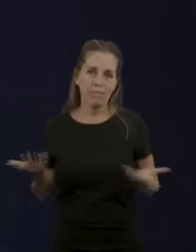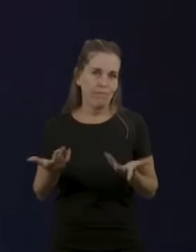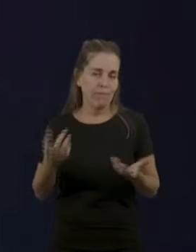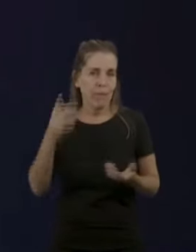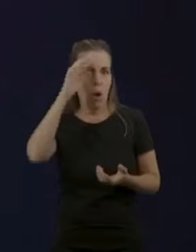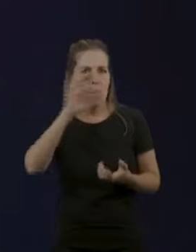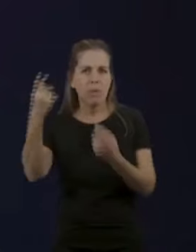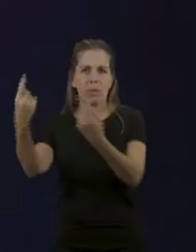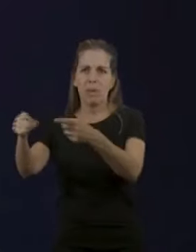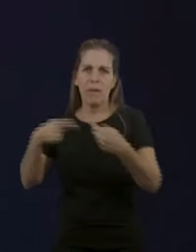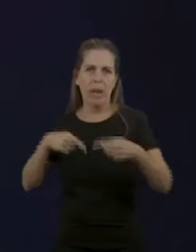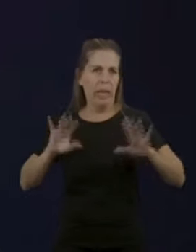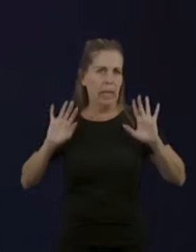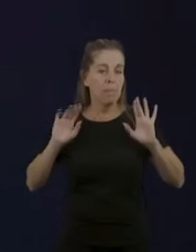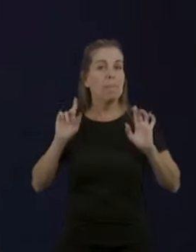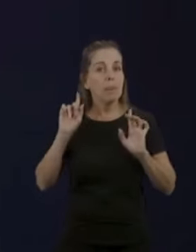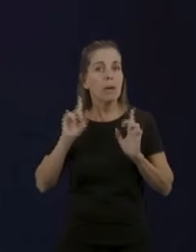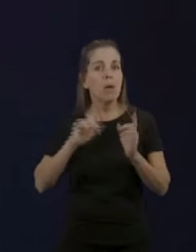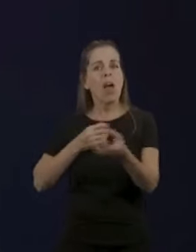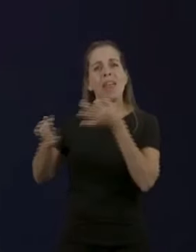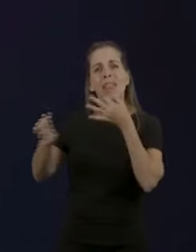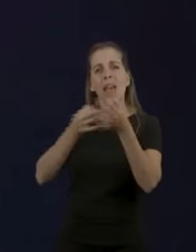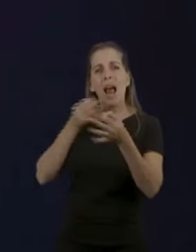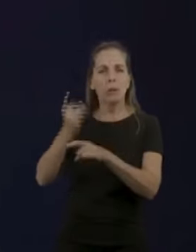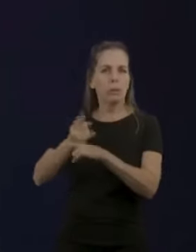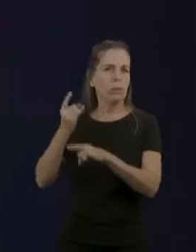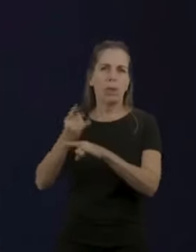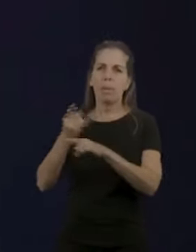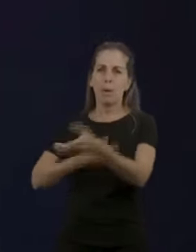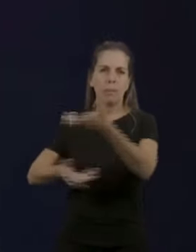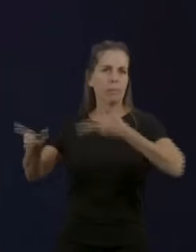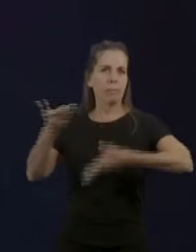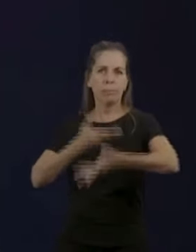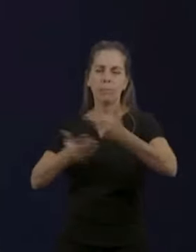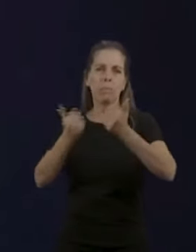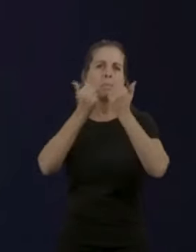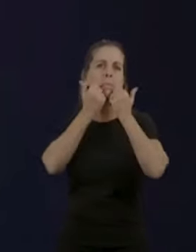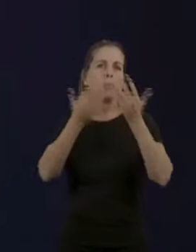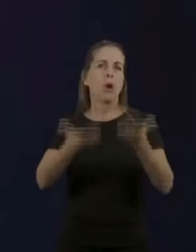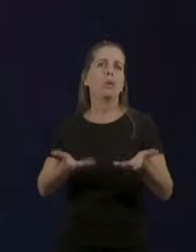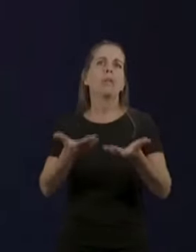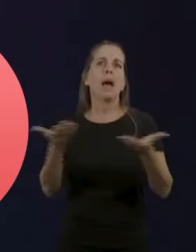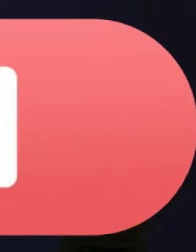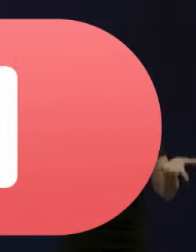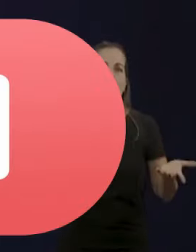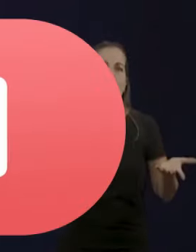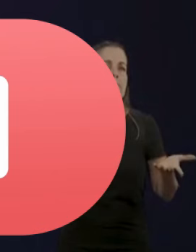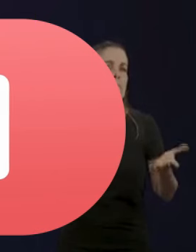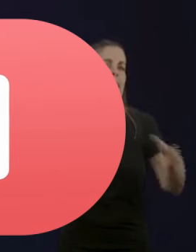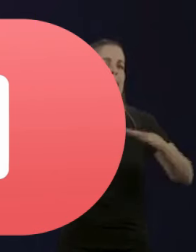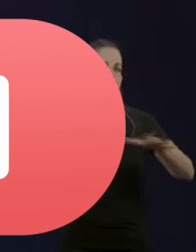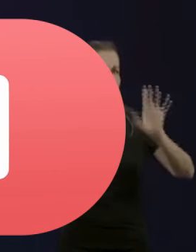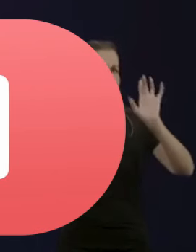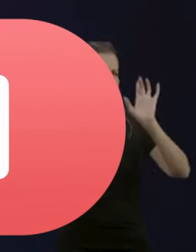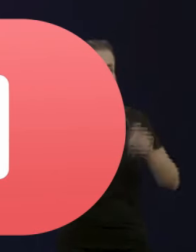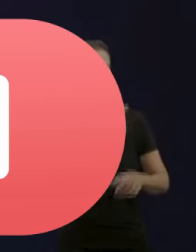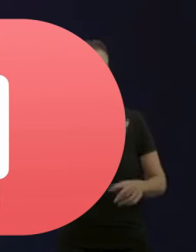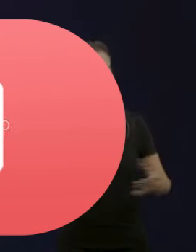personajes pero el diálogo está y va a estar siempre abierto No importa lo que pase estamos para